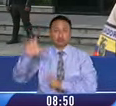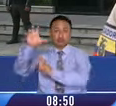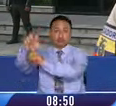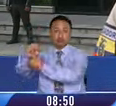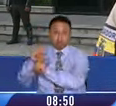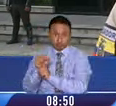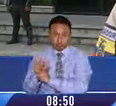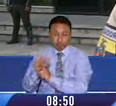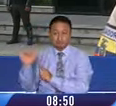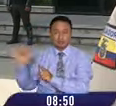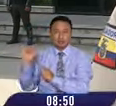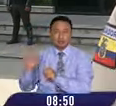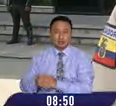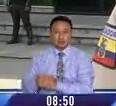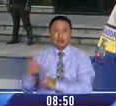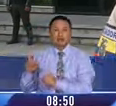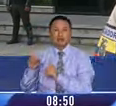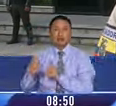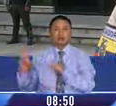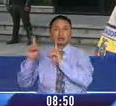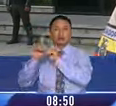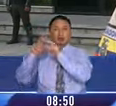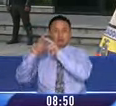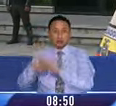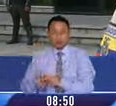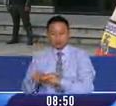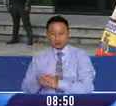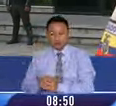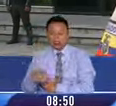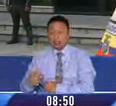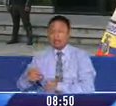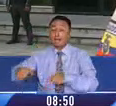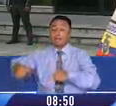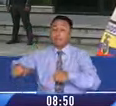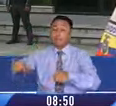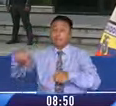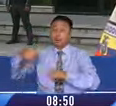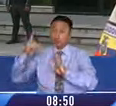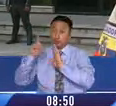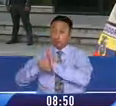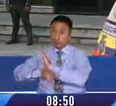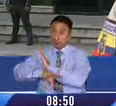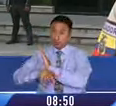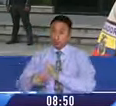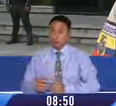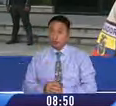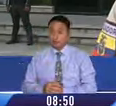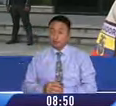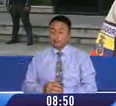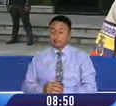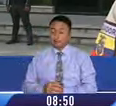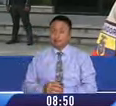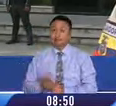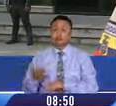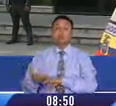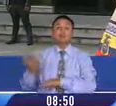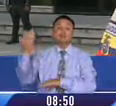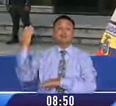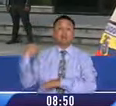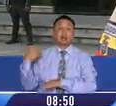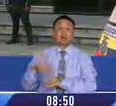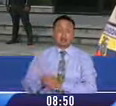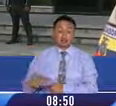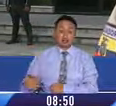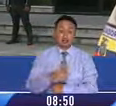y de la misma manera se puede constatar que la motocicleta era reportada como robada. Cabe indicar que en el anterior procedimiento